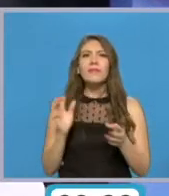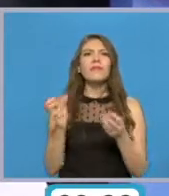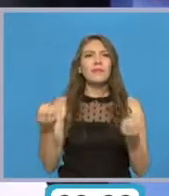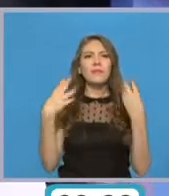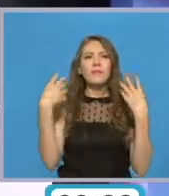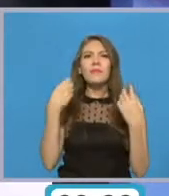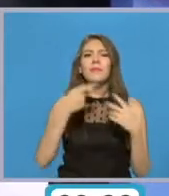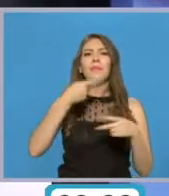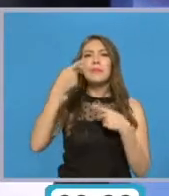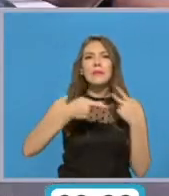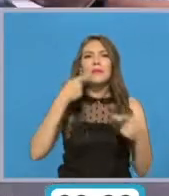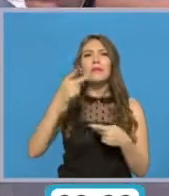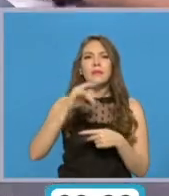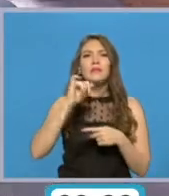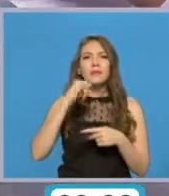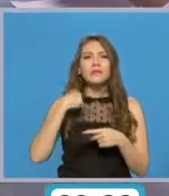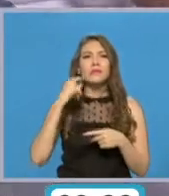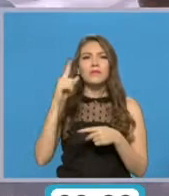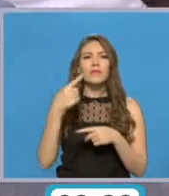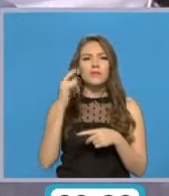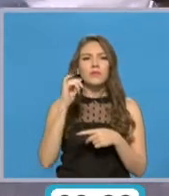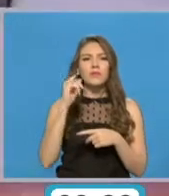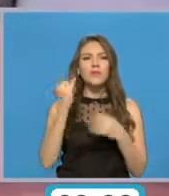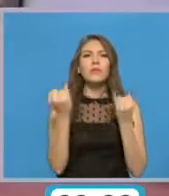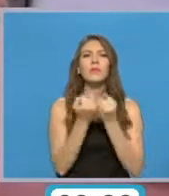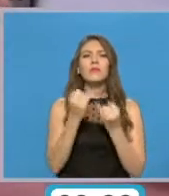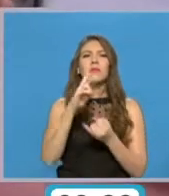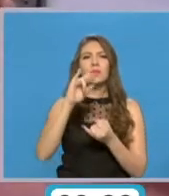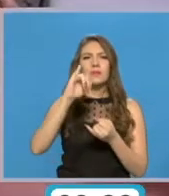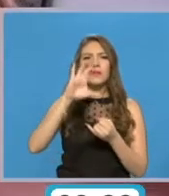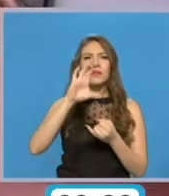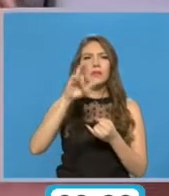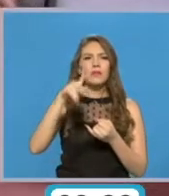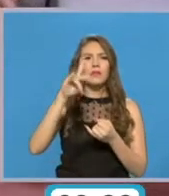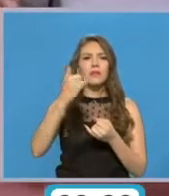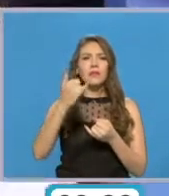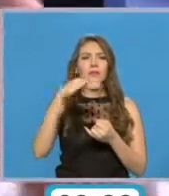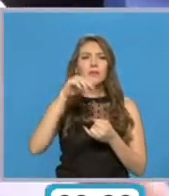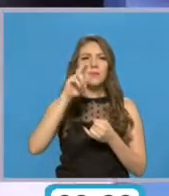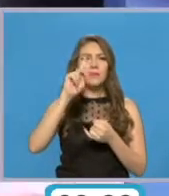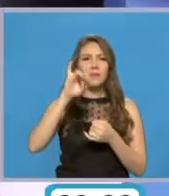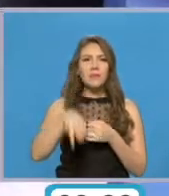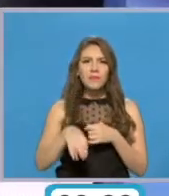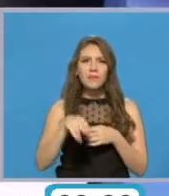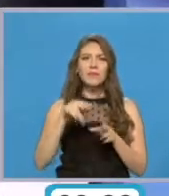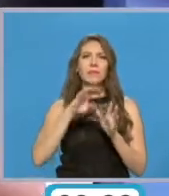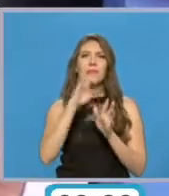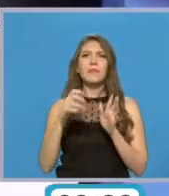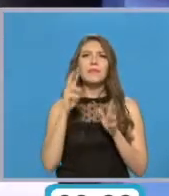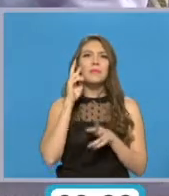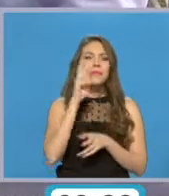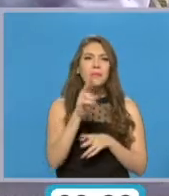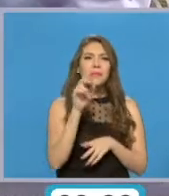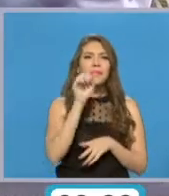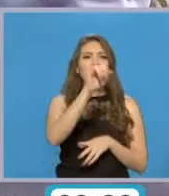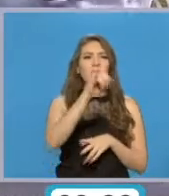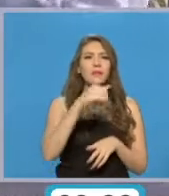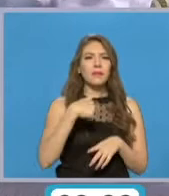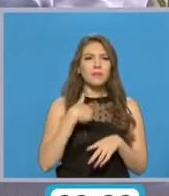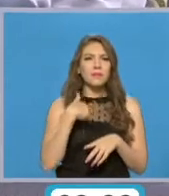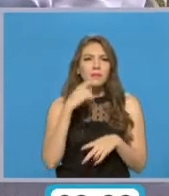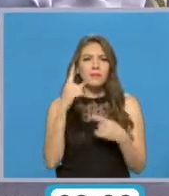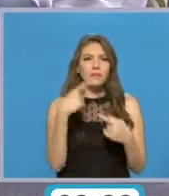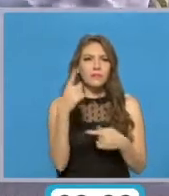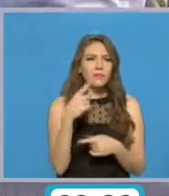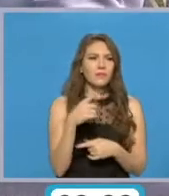preguntarme, sí soy, ¿no? Claro. Y entonces, claro, ¿no? Y entonces toman esa decisión y decir, bueno, ahí está, es lo que querían saber. Claro, porque hay una presión